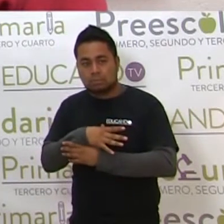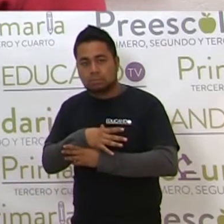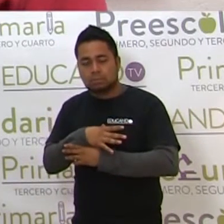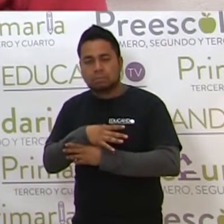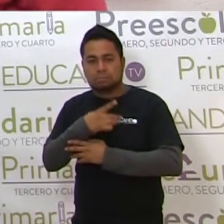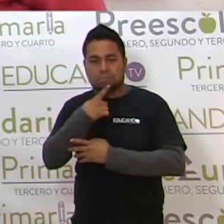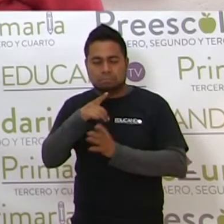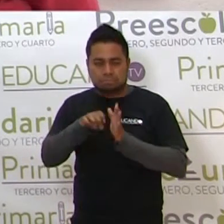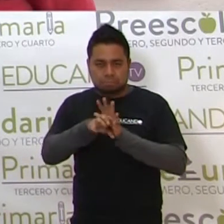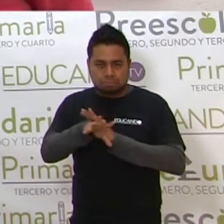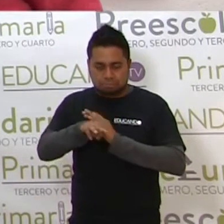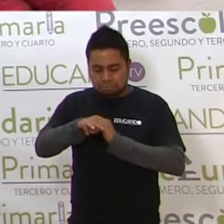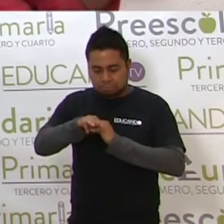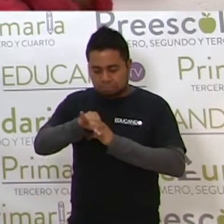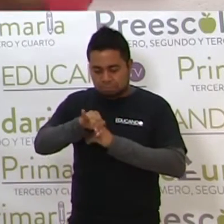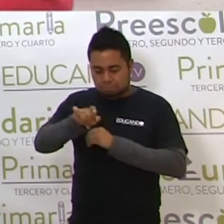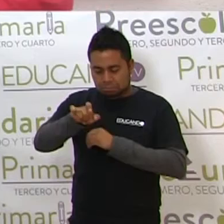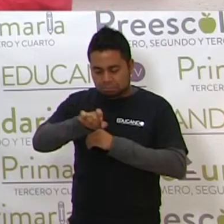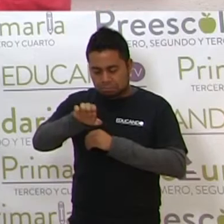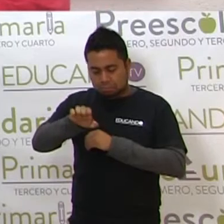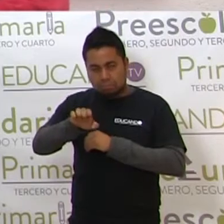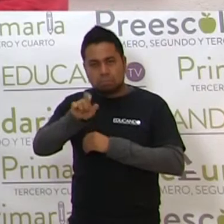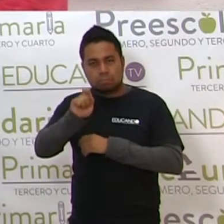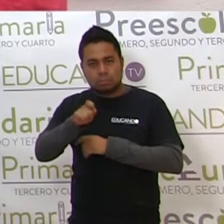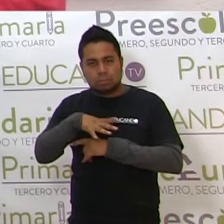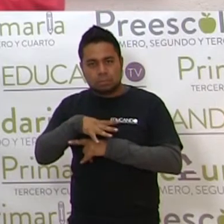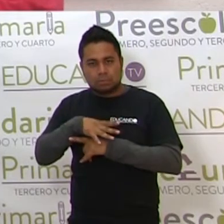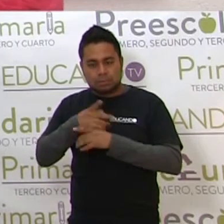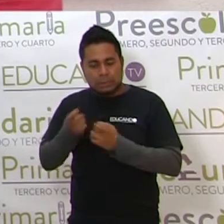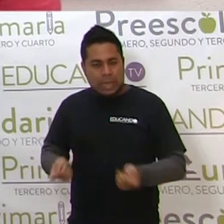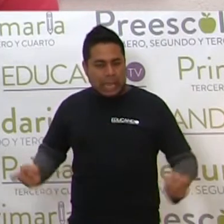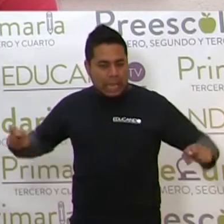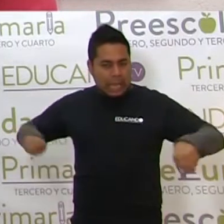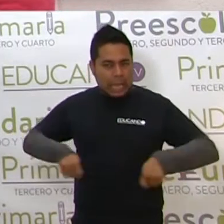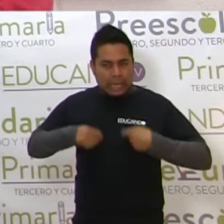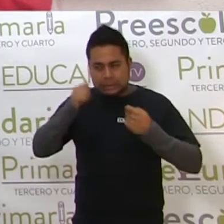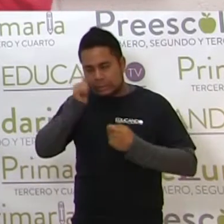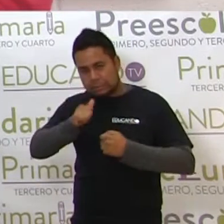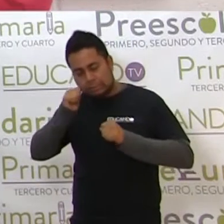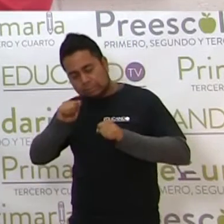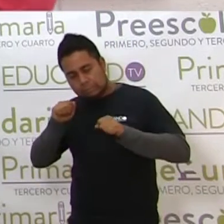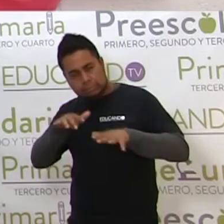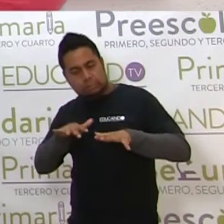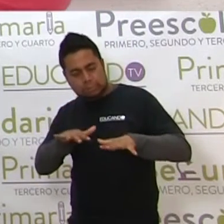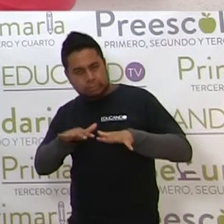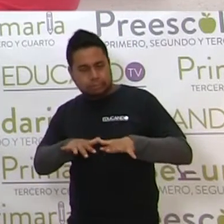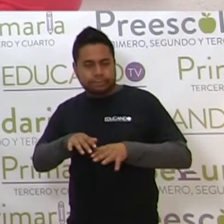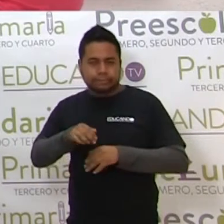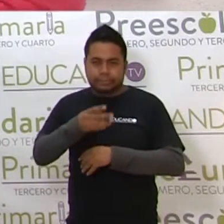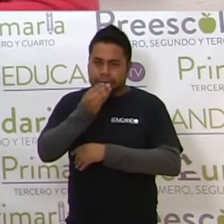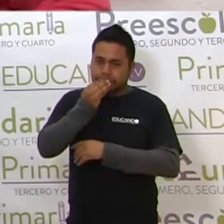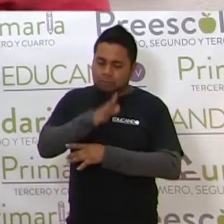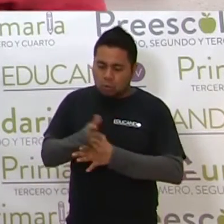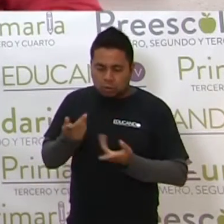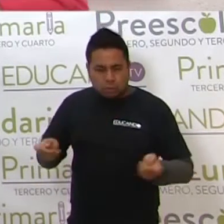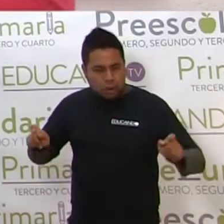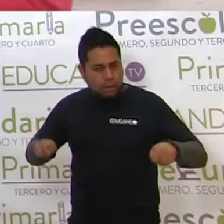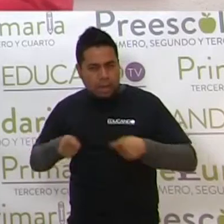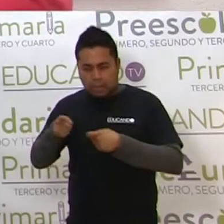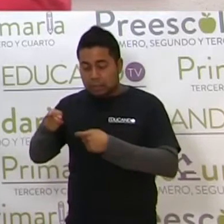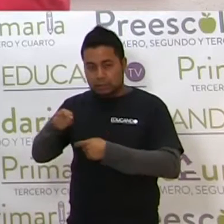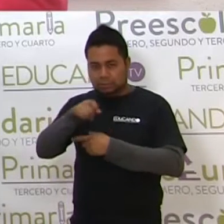en los mijes bueno el jarab mije que es tan tan ceremonioso tan hermoso nuestras